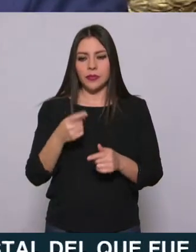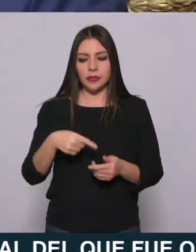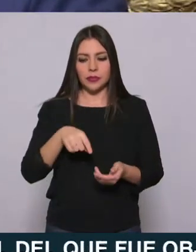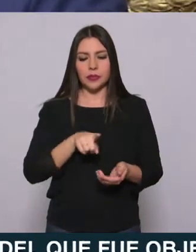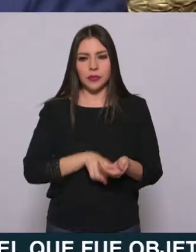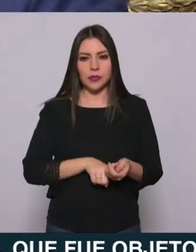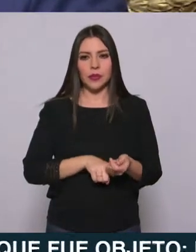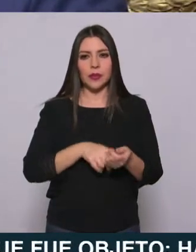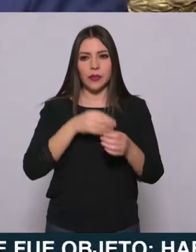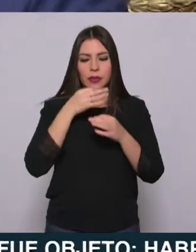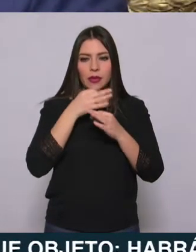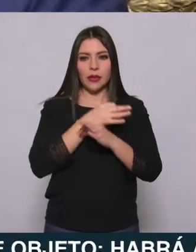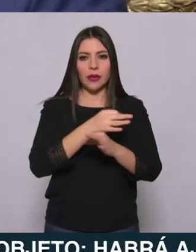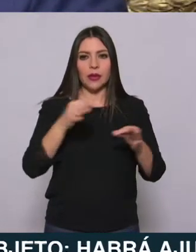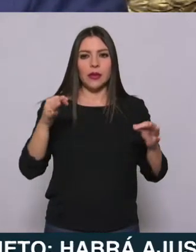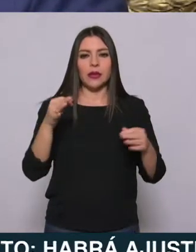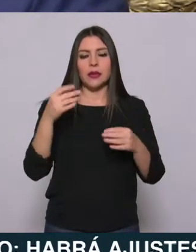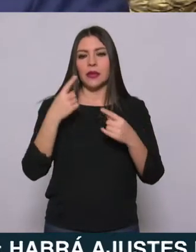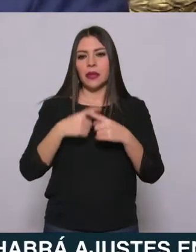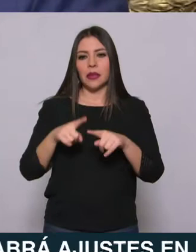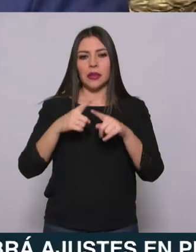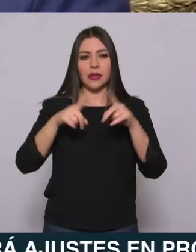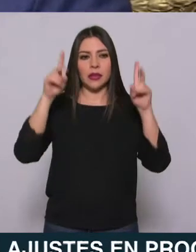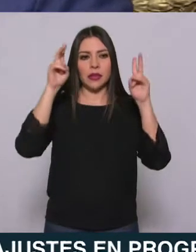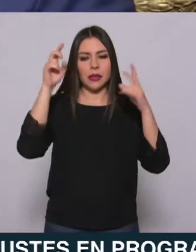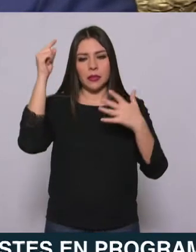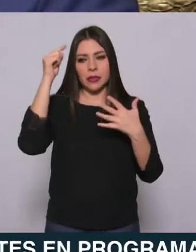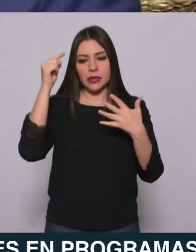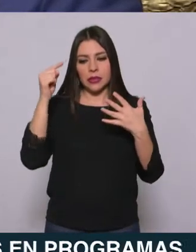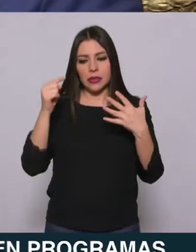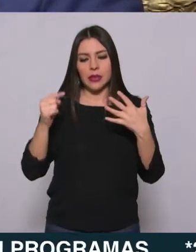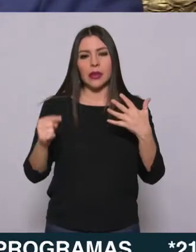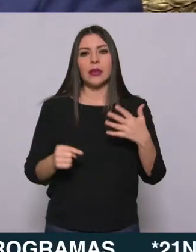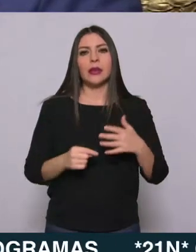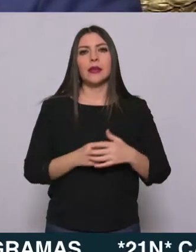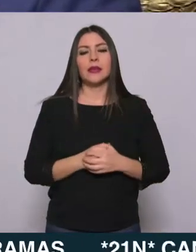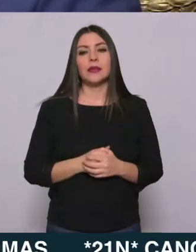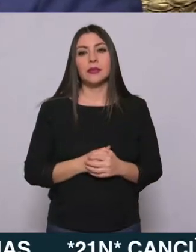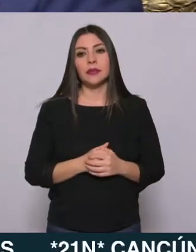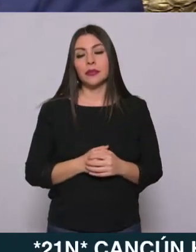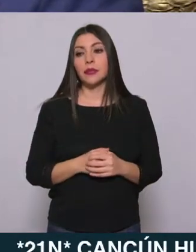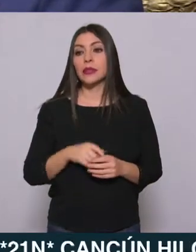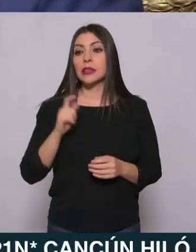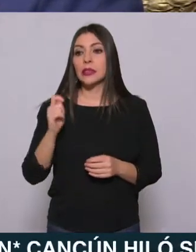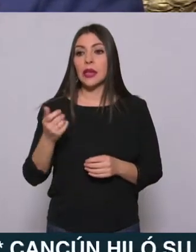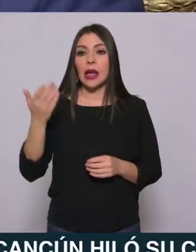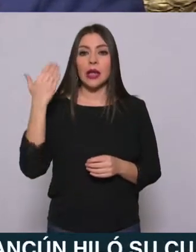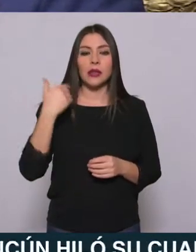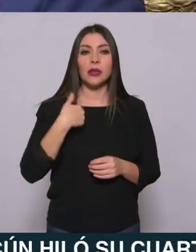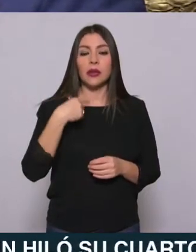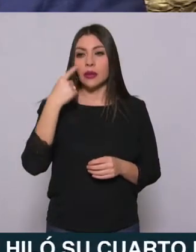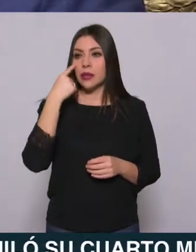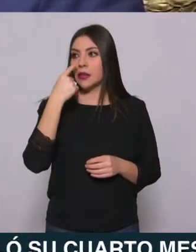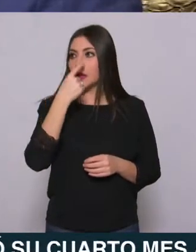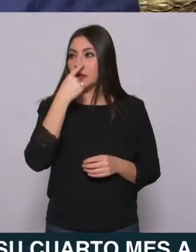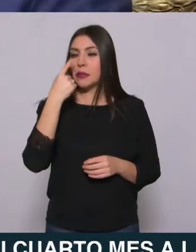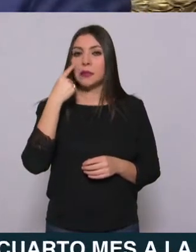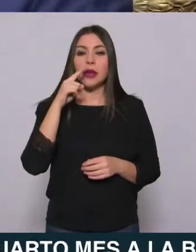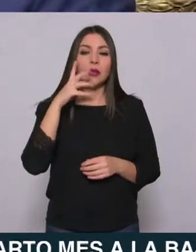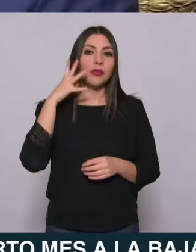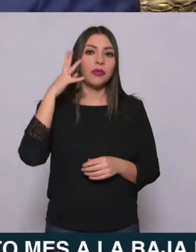grupo una serie de planteamientos, y mi planteamiento de que no veía yo condiciones para seguir